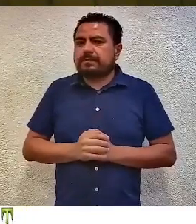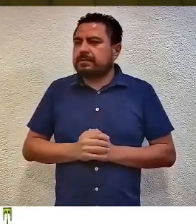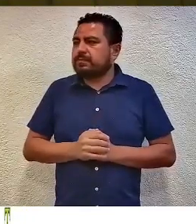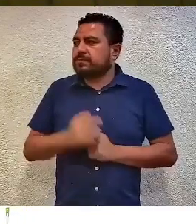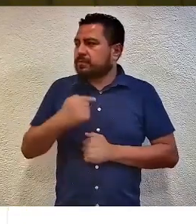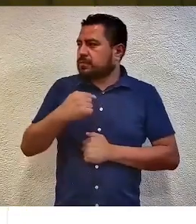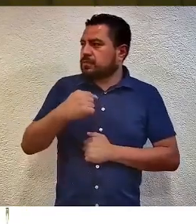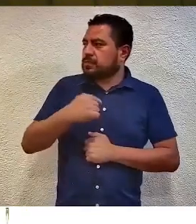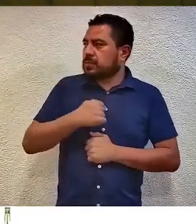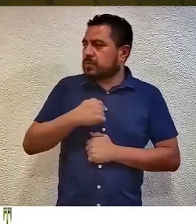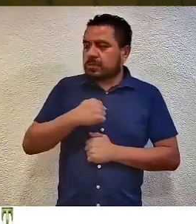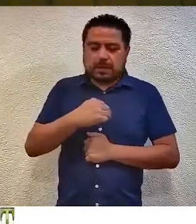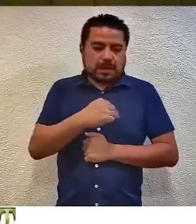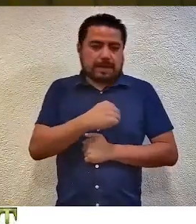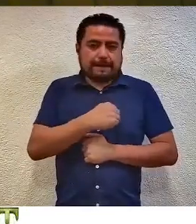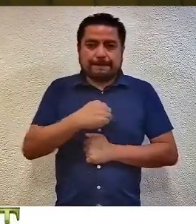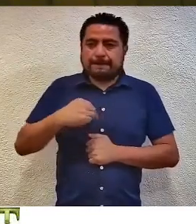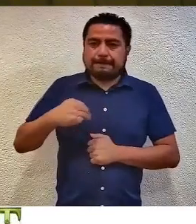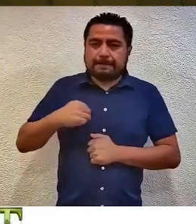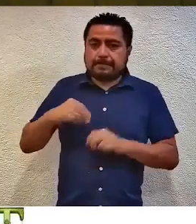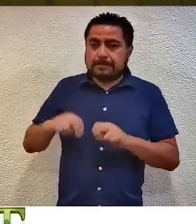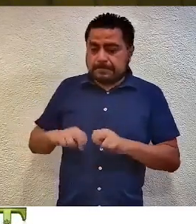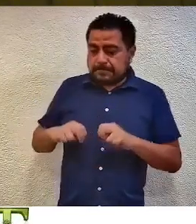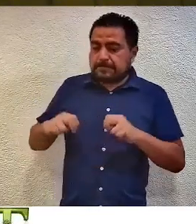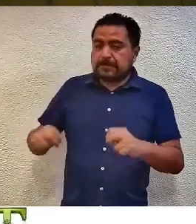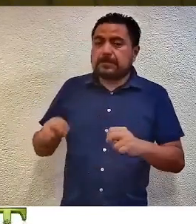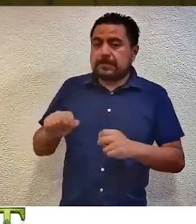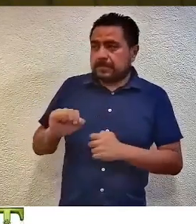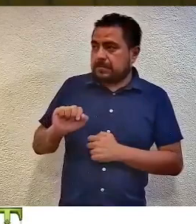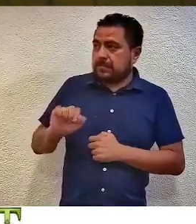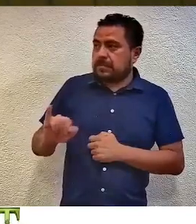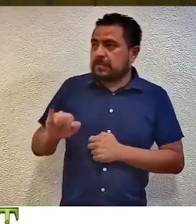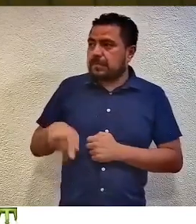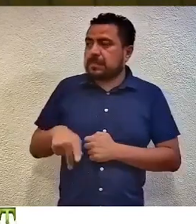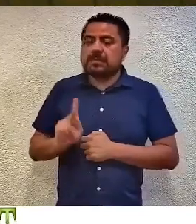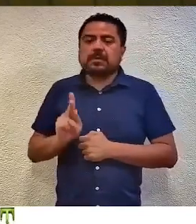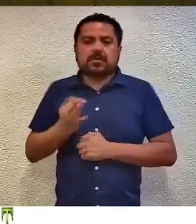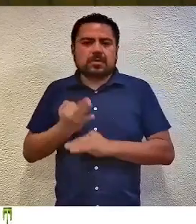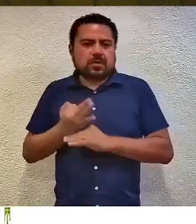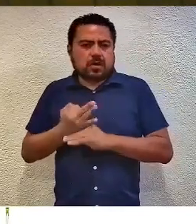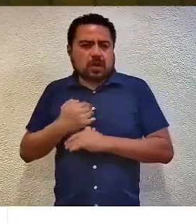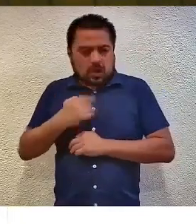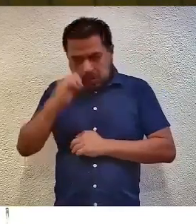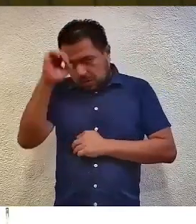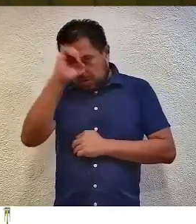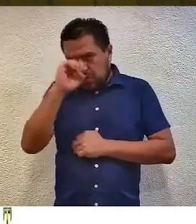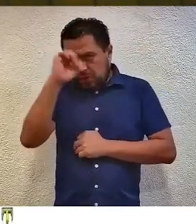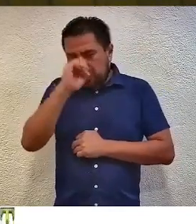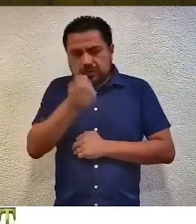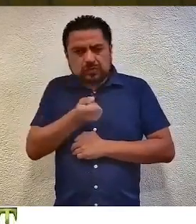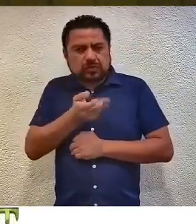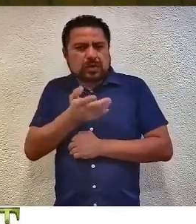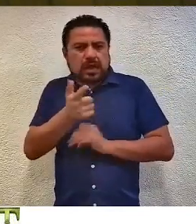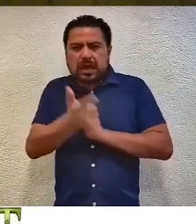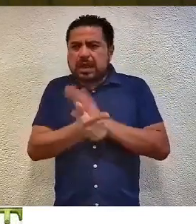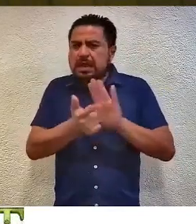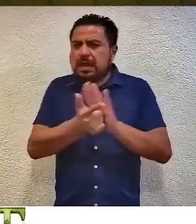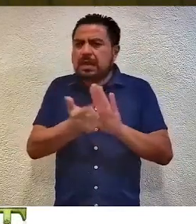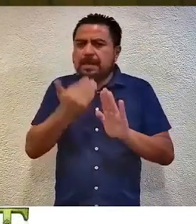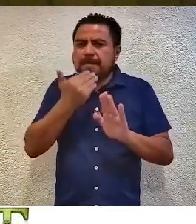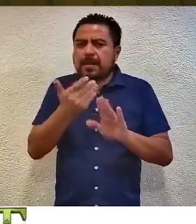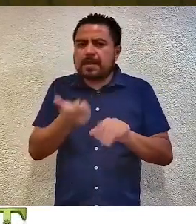Soy miembro del Pleno y mi observación es estrictamente legal